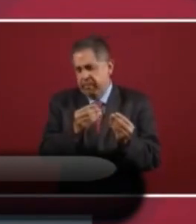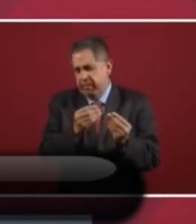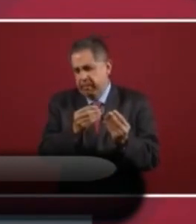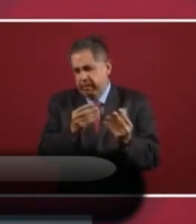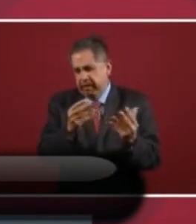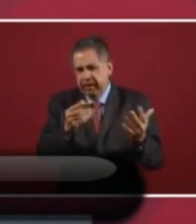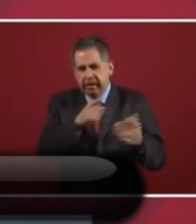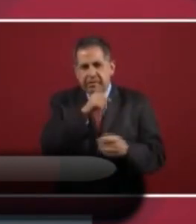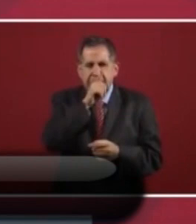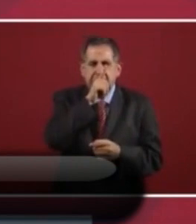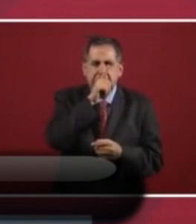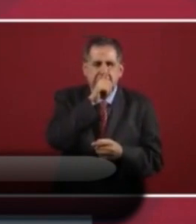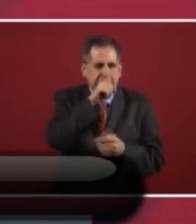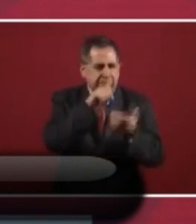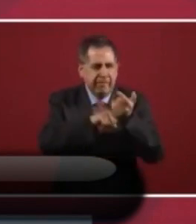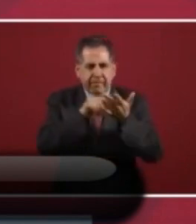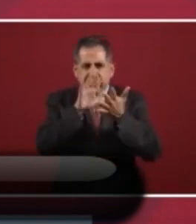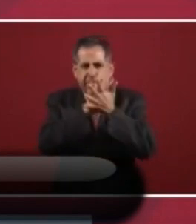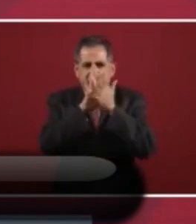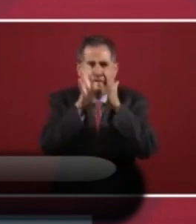un silencio cómplice